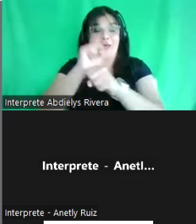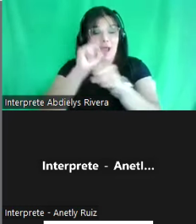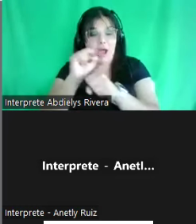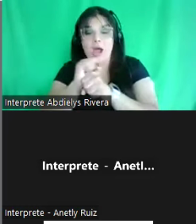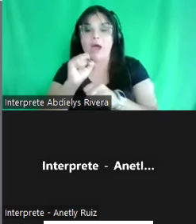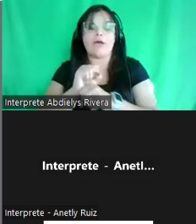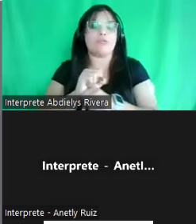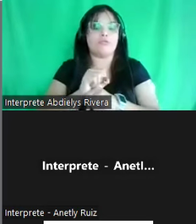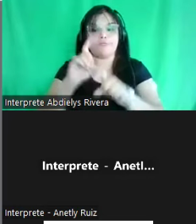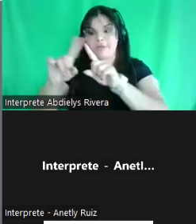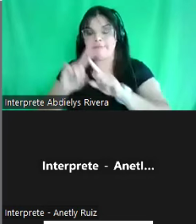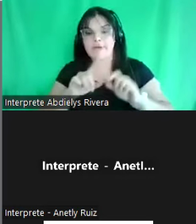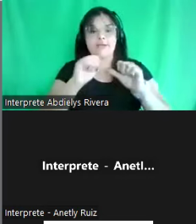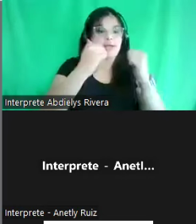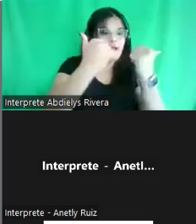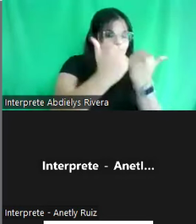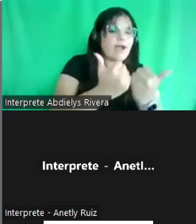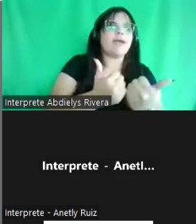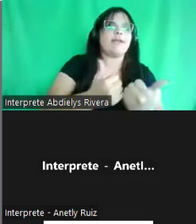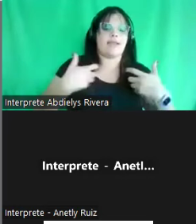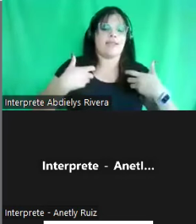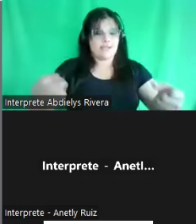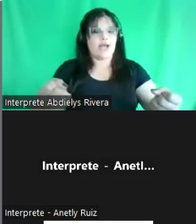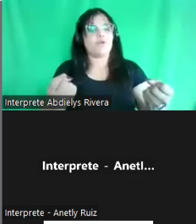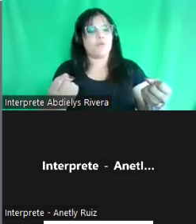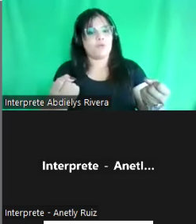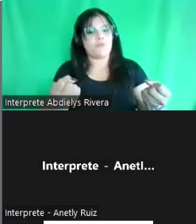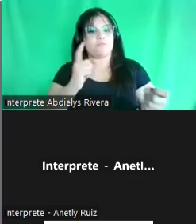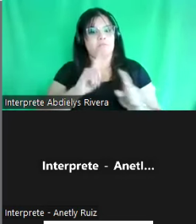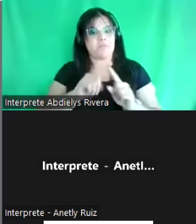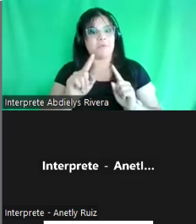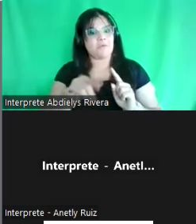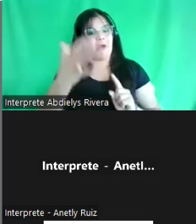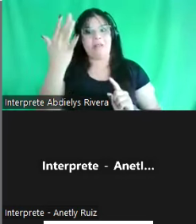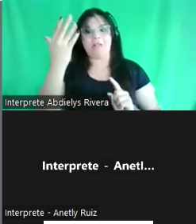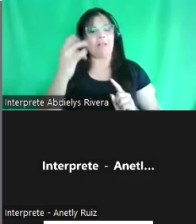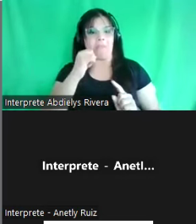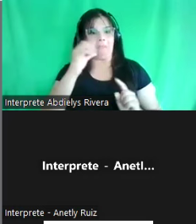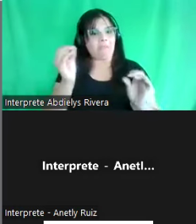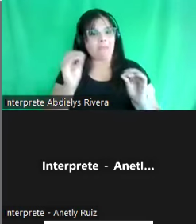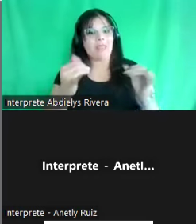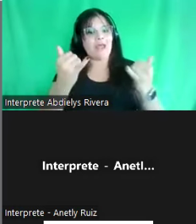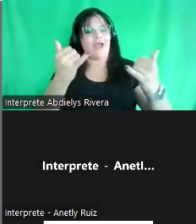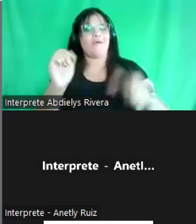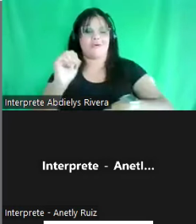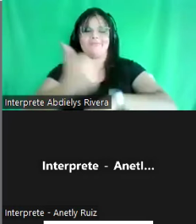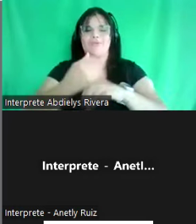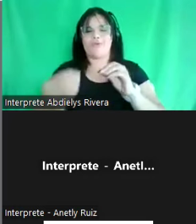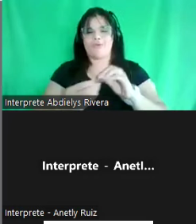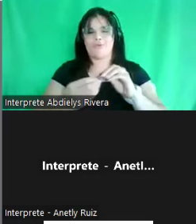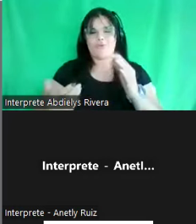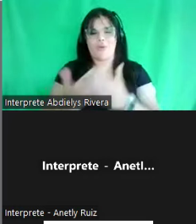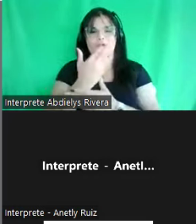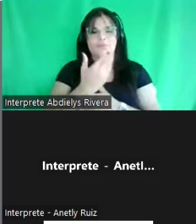no existía cuando yo empecé. Así que, ¿verdad? Podemos observar que todavía falta varias. Sí, los animales